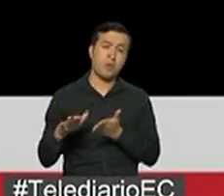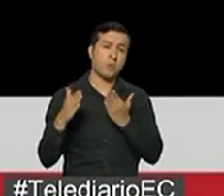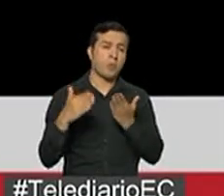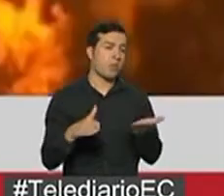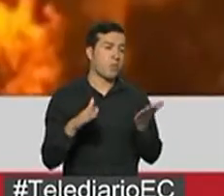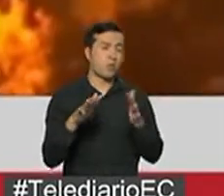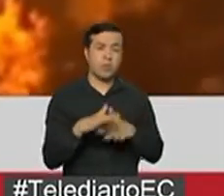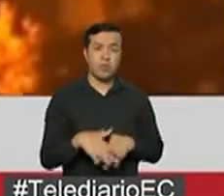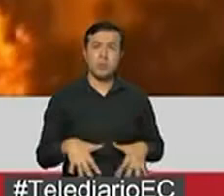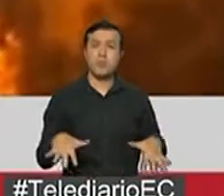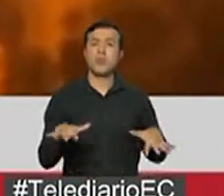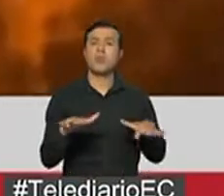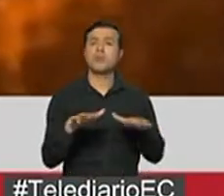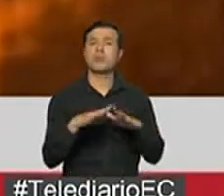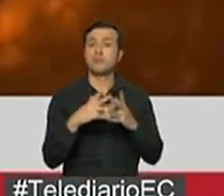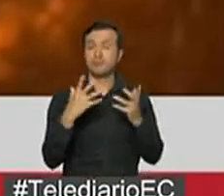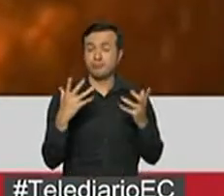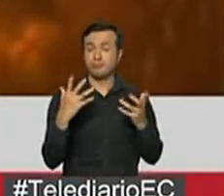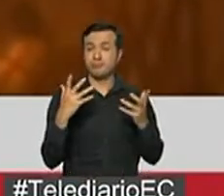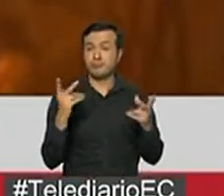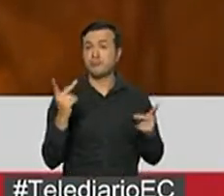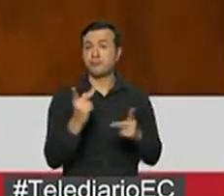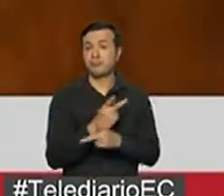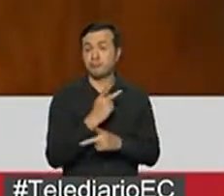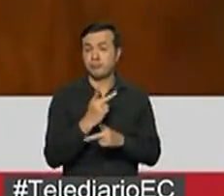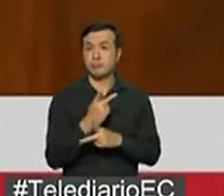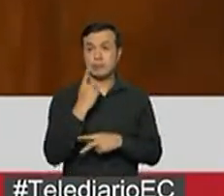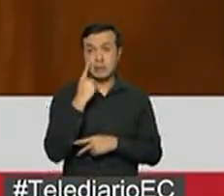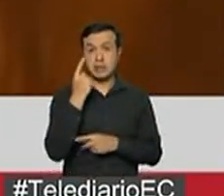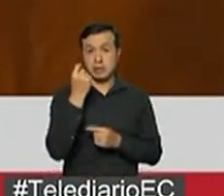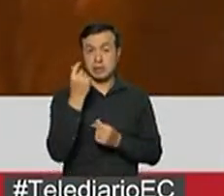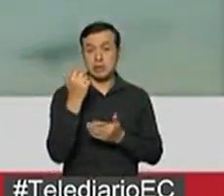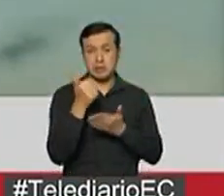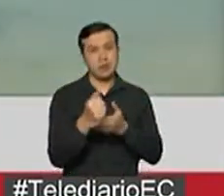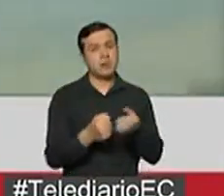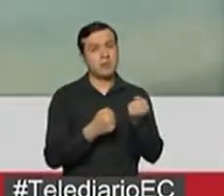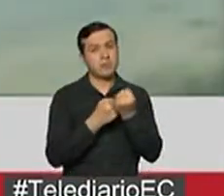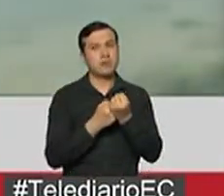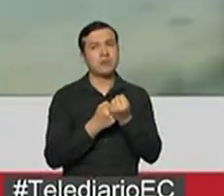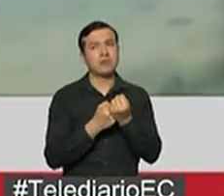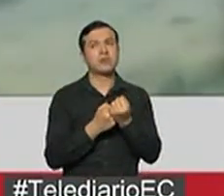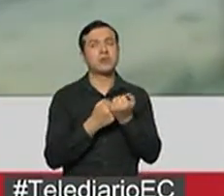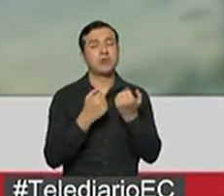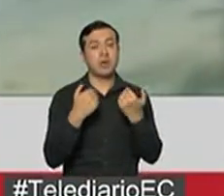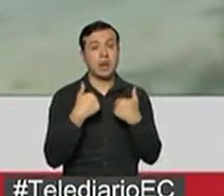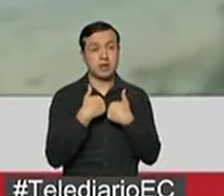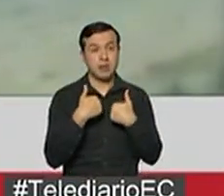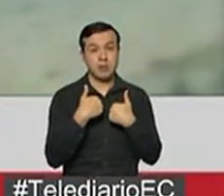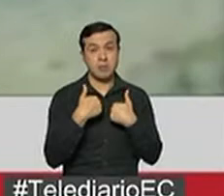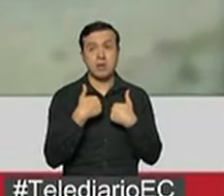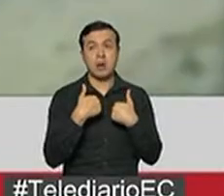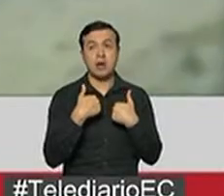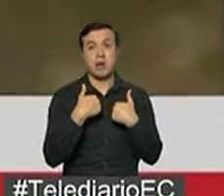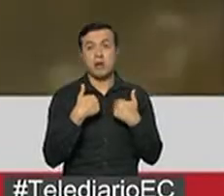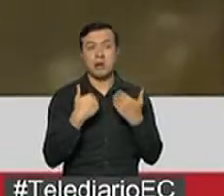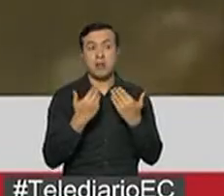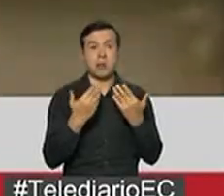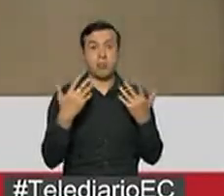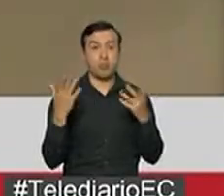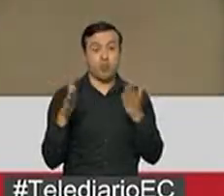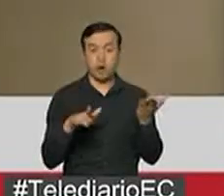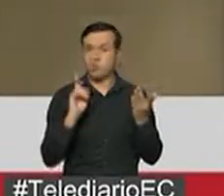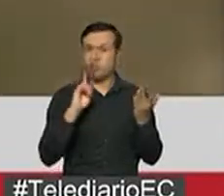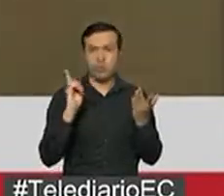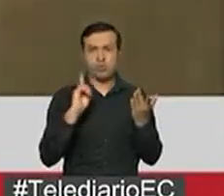australia a través de esta acción de la agencia se busca colaborar para esta cifra suba lo menos posible